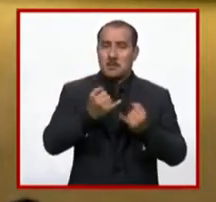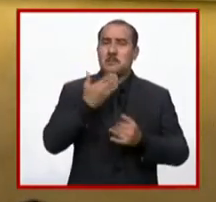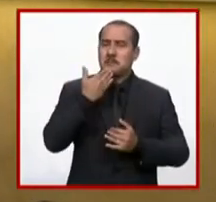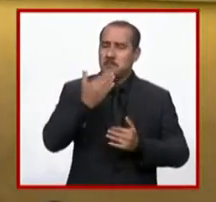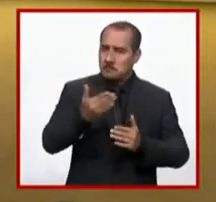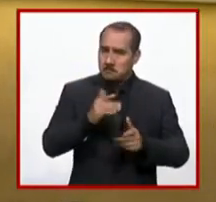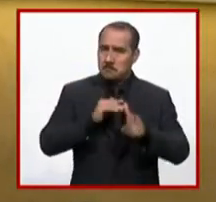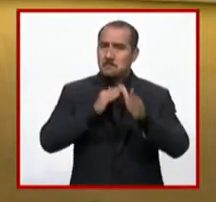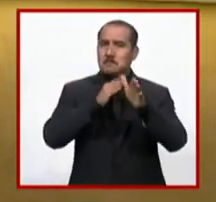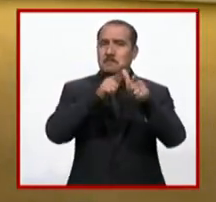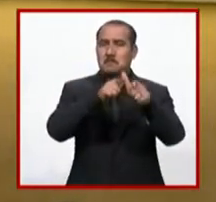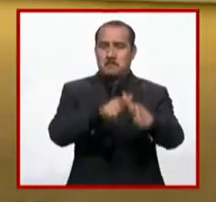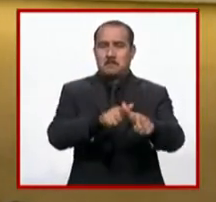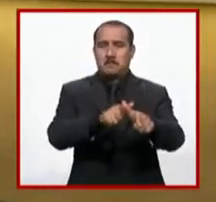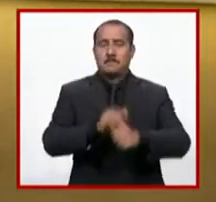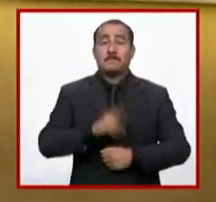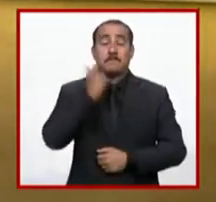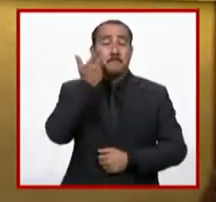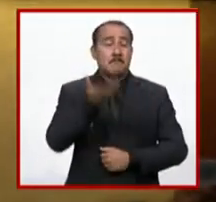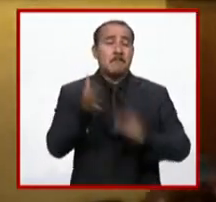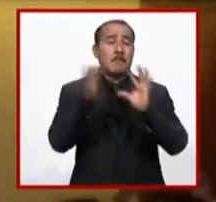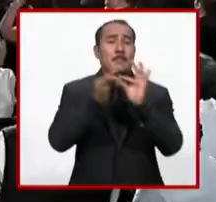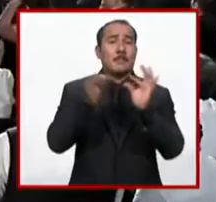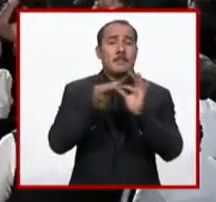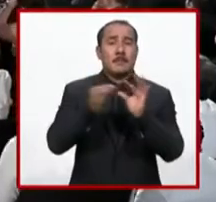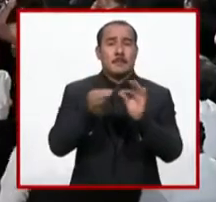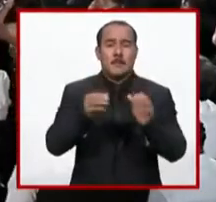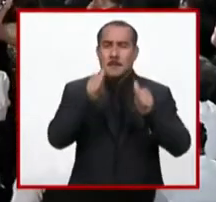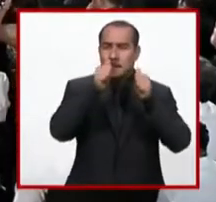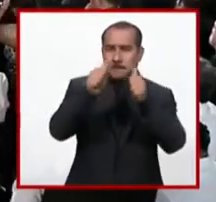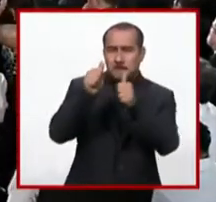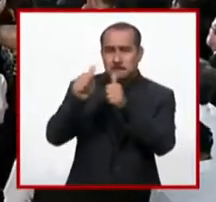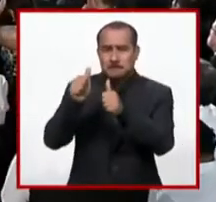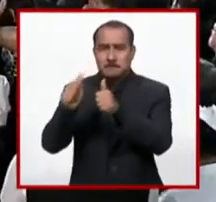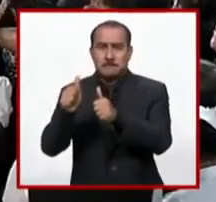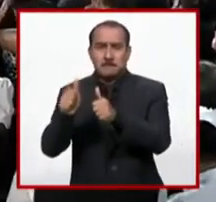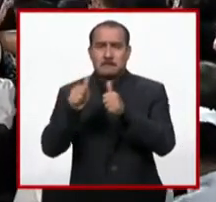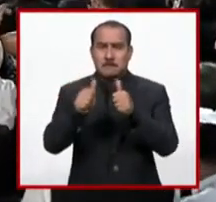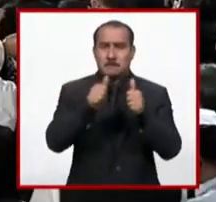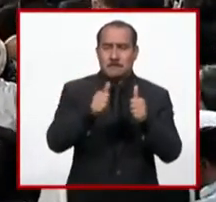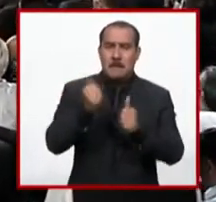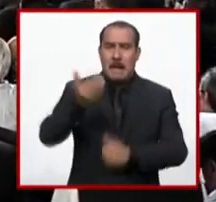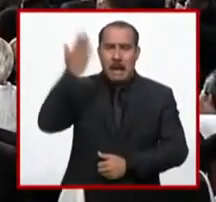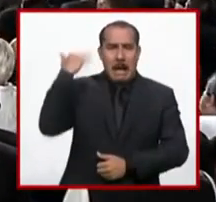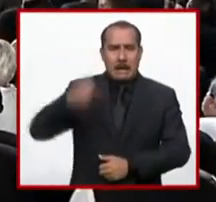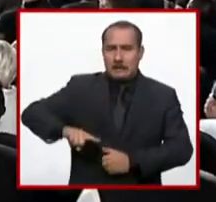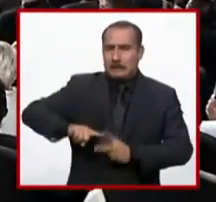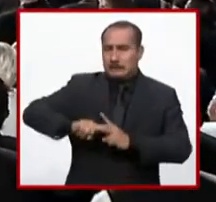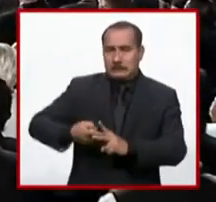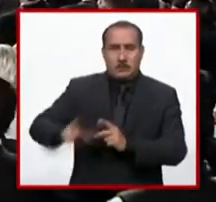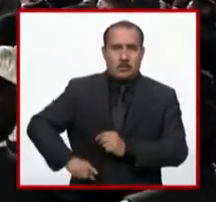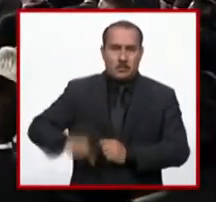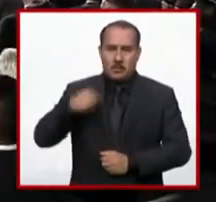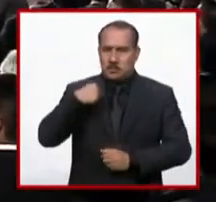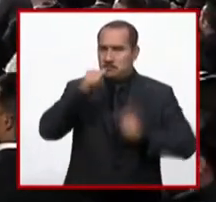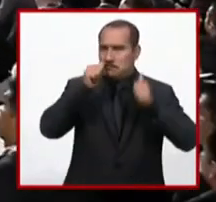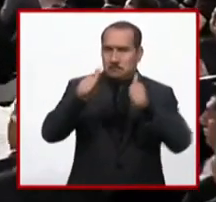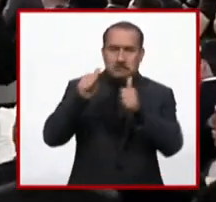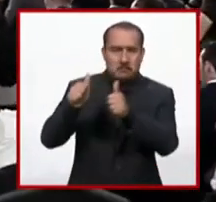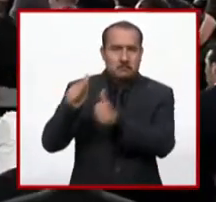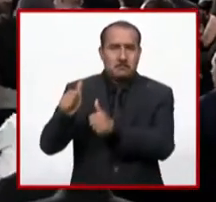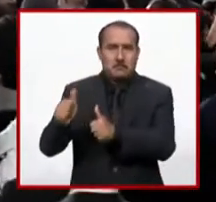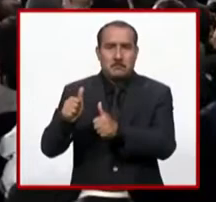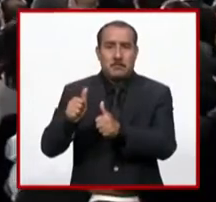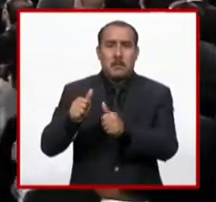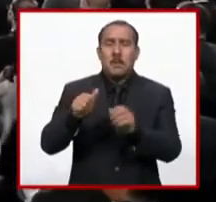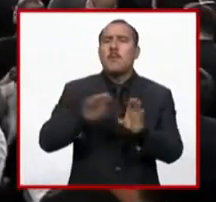correcta. Quiero compartirles que hemos podido atender la demanda principal al inicio de mi gobierno, que era el